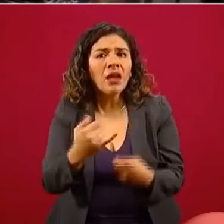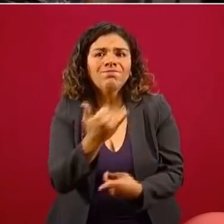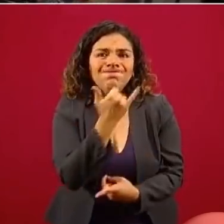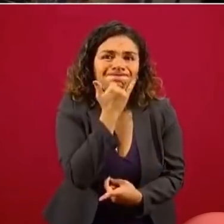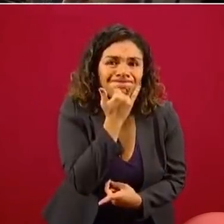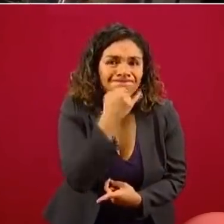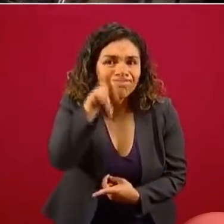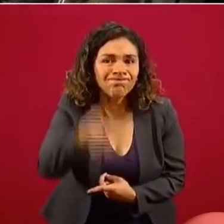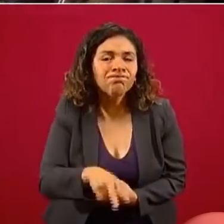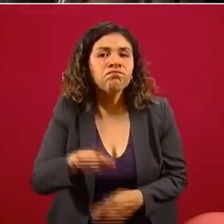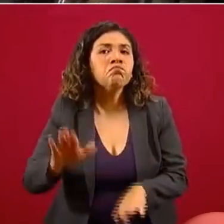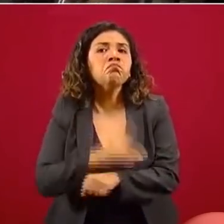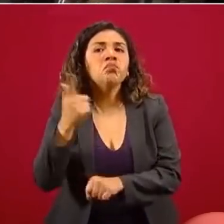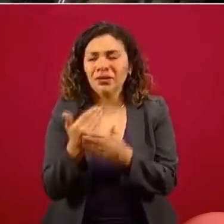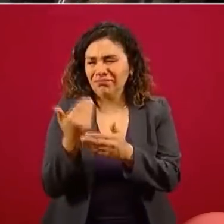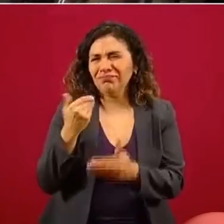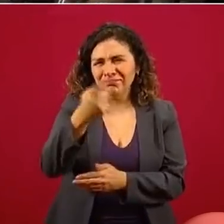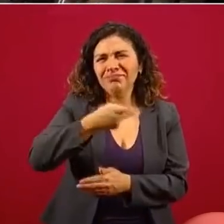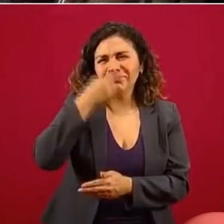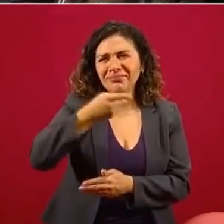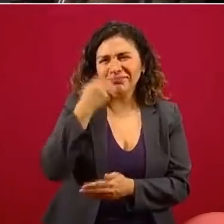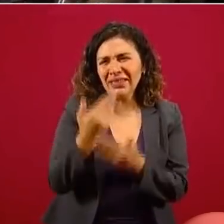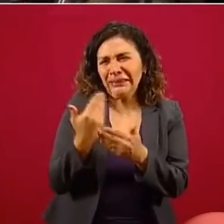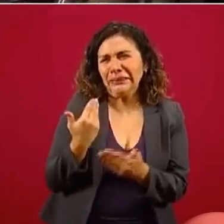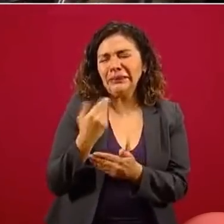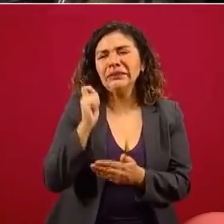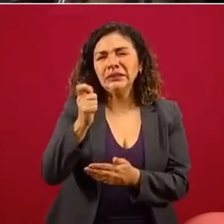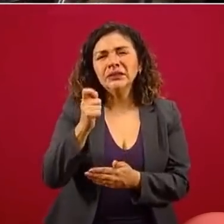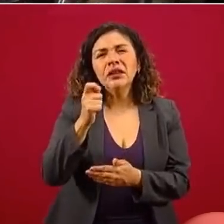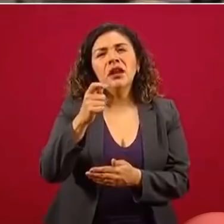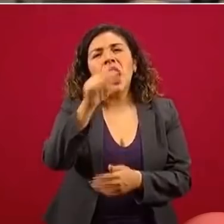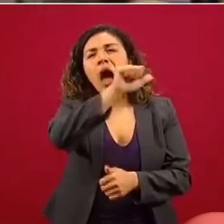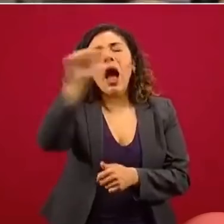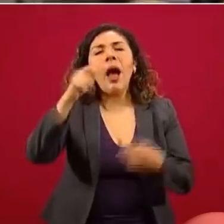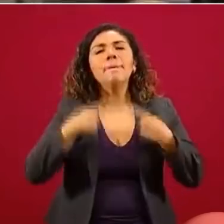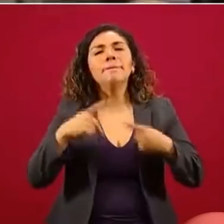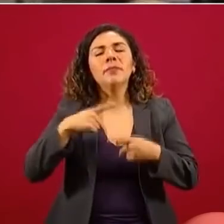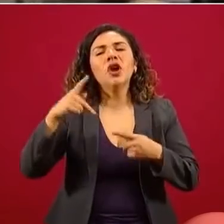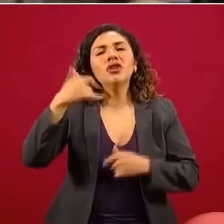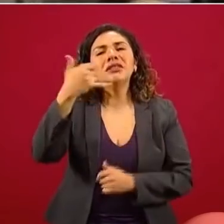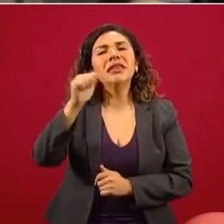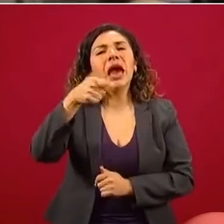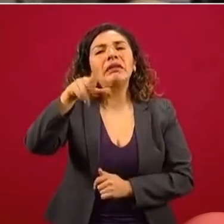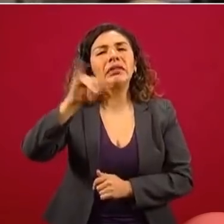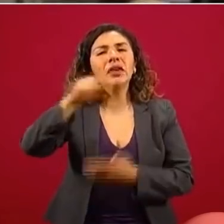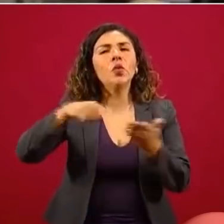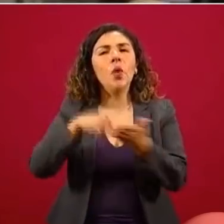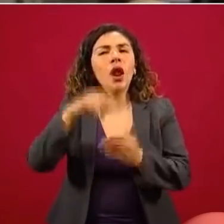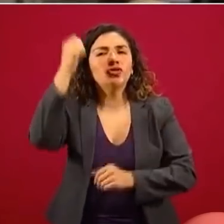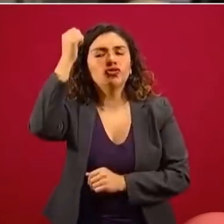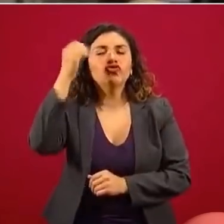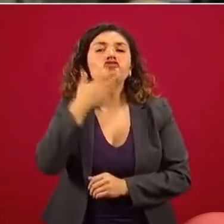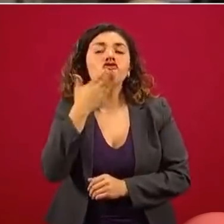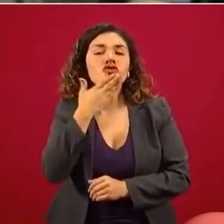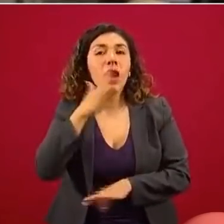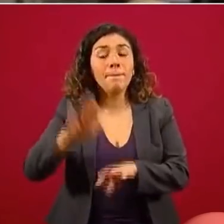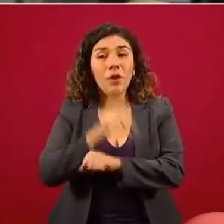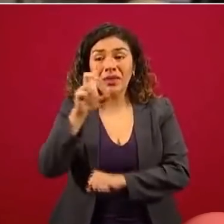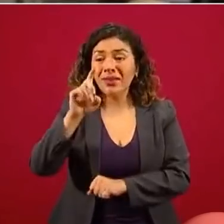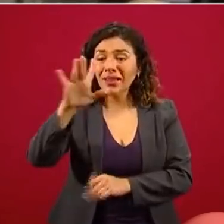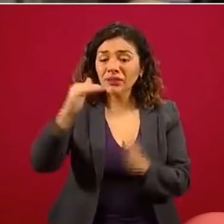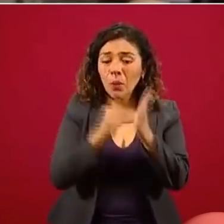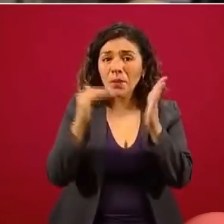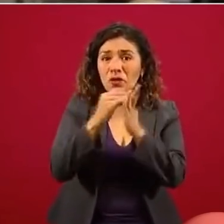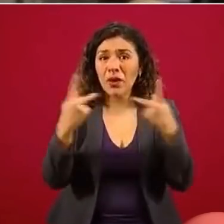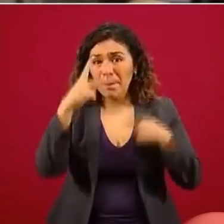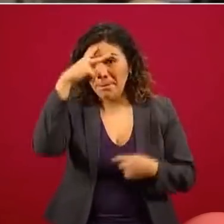disculpas, como hace unos días usted ofreció a nuestros hermanos yaquis en Sonora, porque a los 35 millones de mexicanos